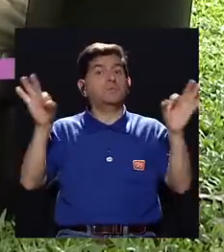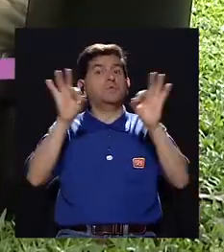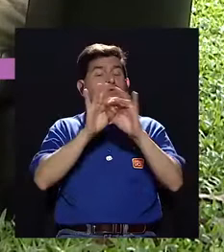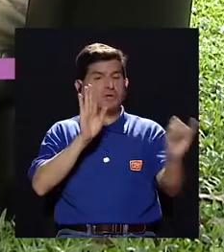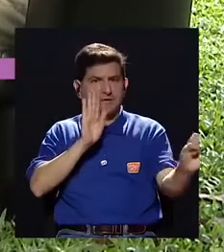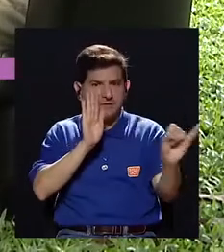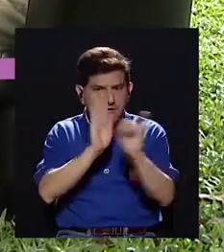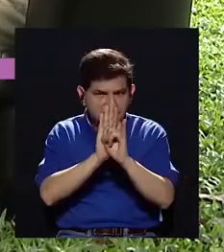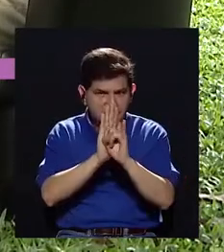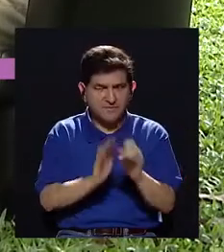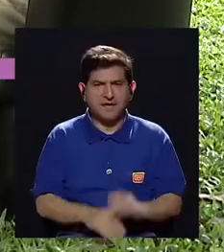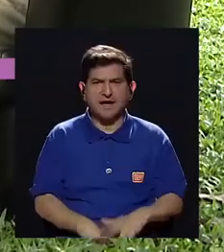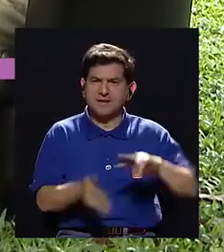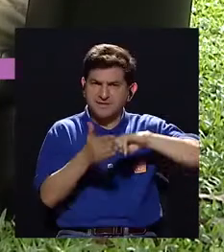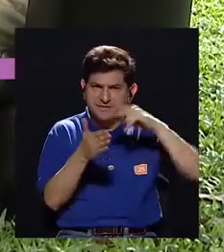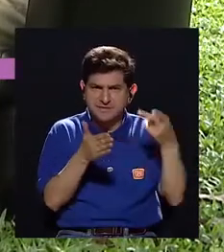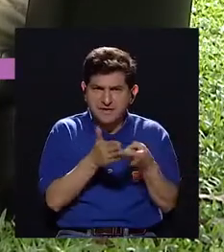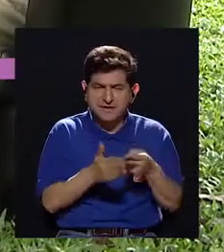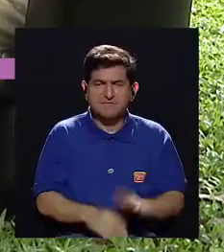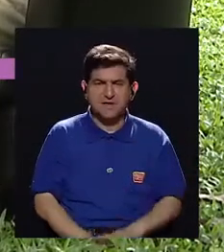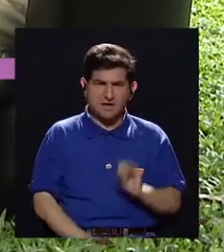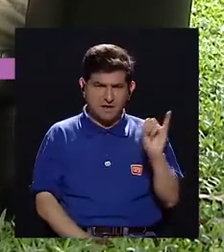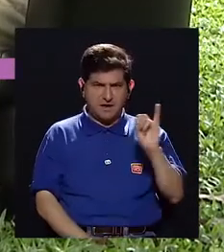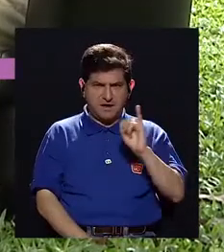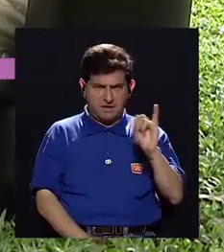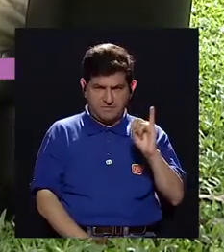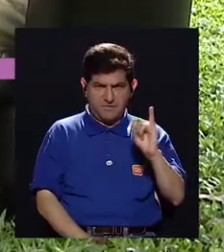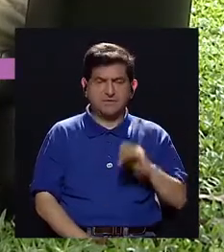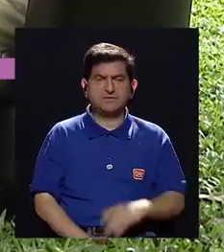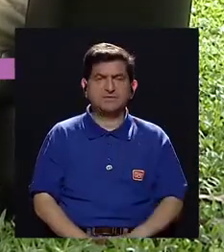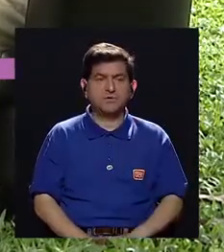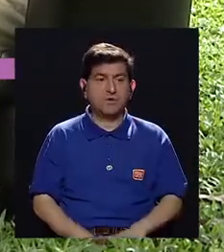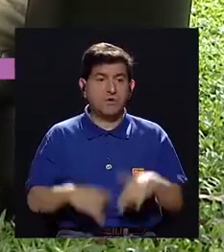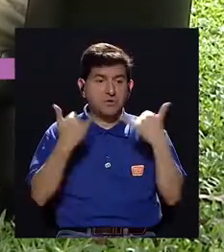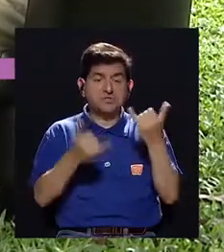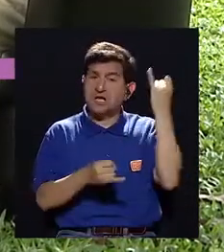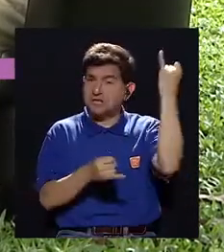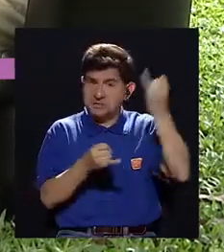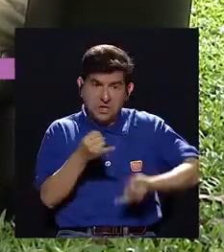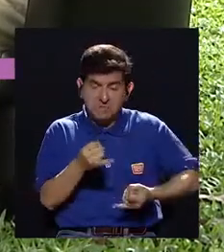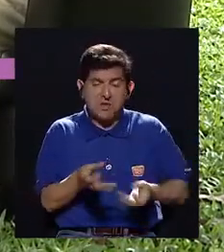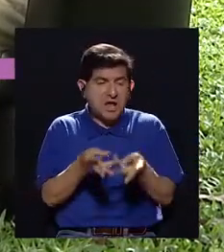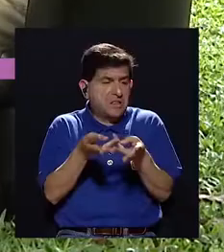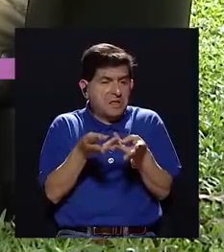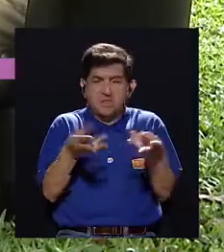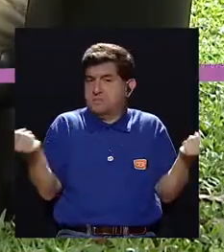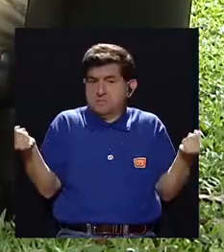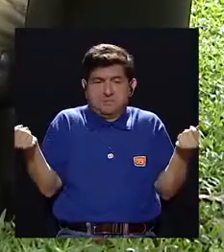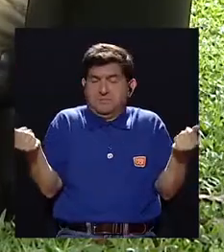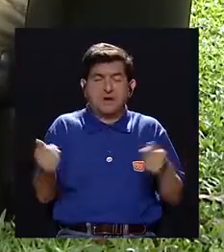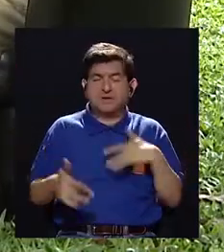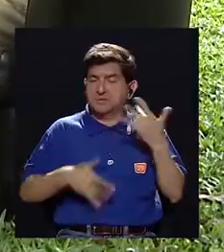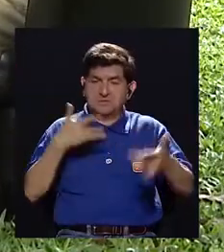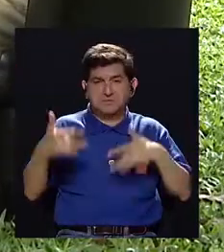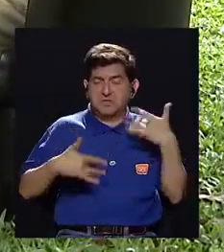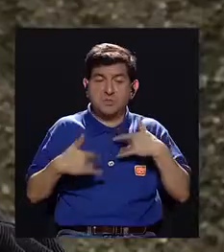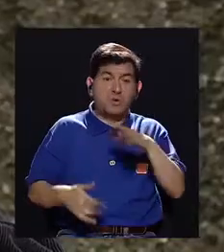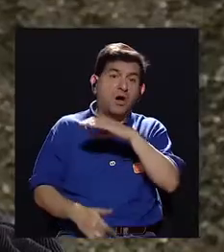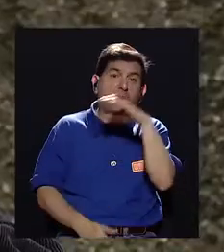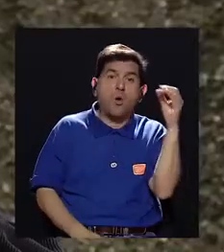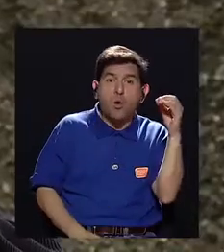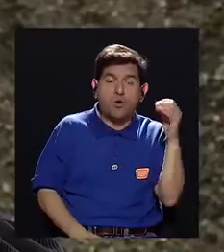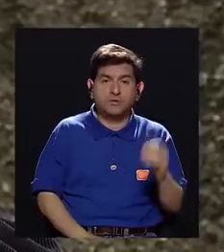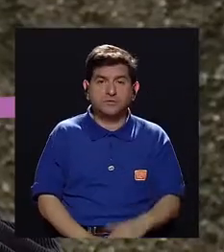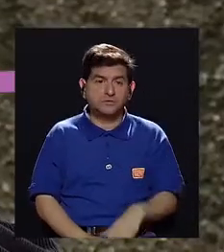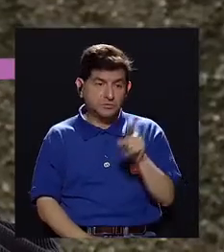importancia de identificar, bueno, si se trata de una infección en donde una vez pasada la infección pues va a desaparecer los síntomas